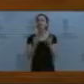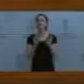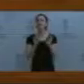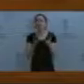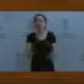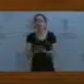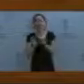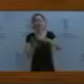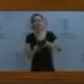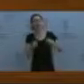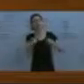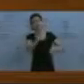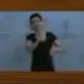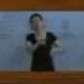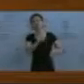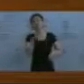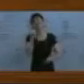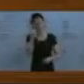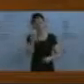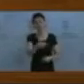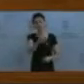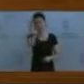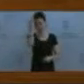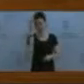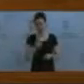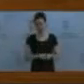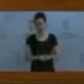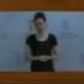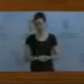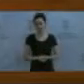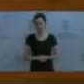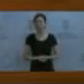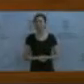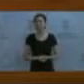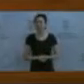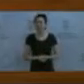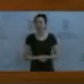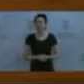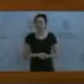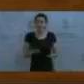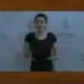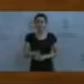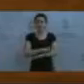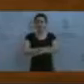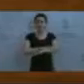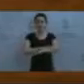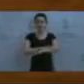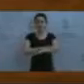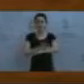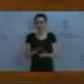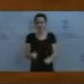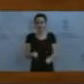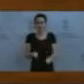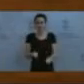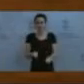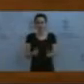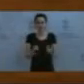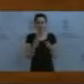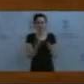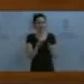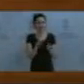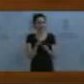cálculos. Así les va, así les va. Y claro, un Gobierno que no está en esta